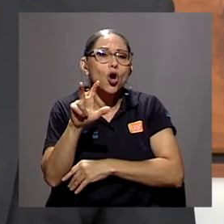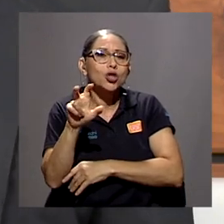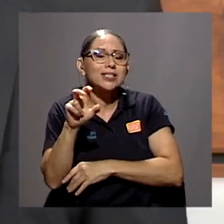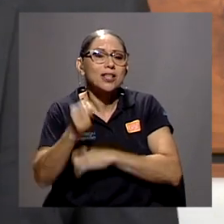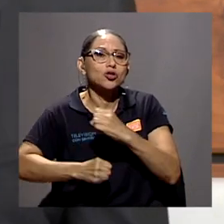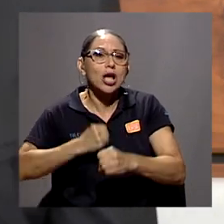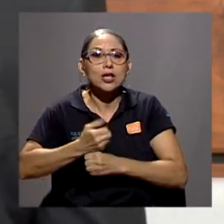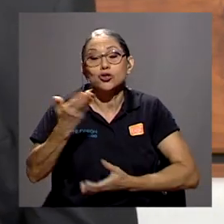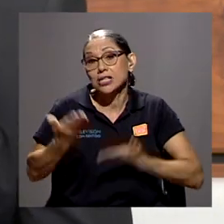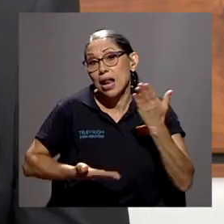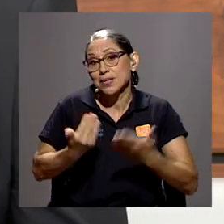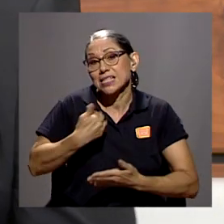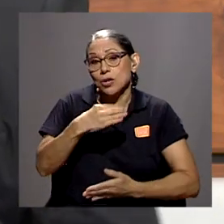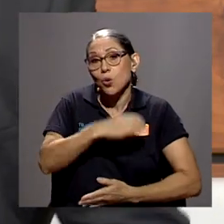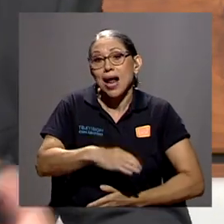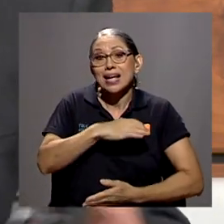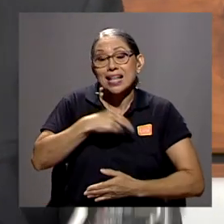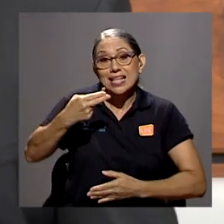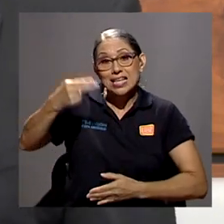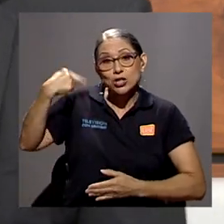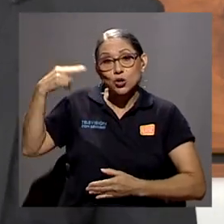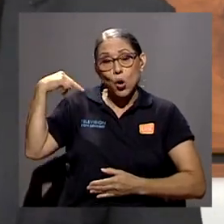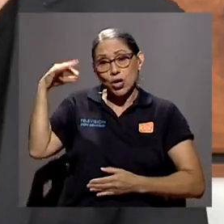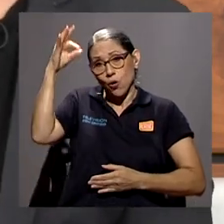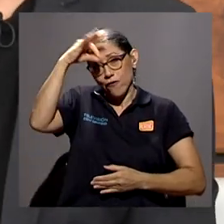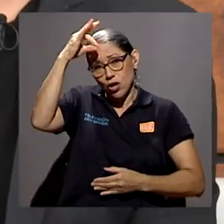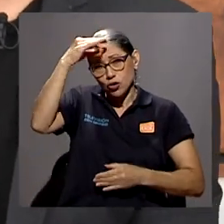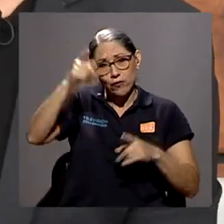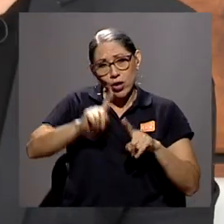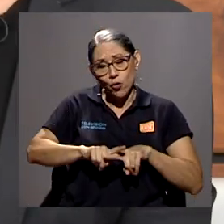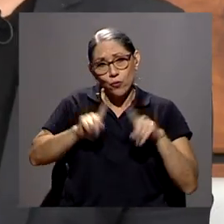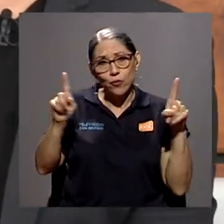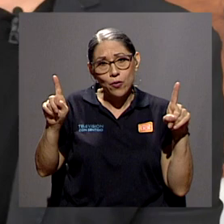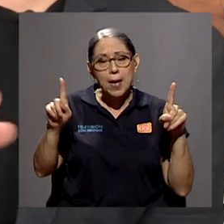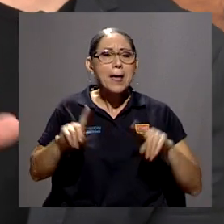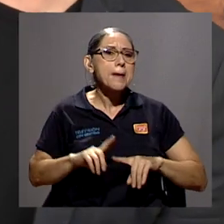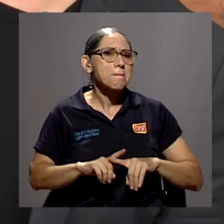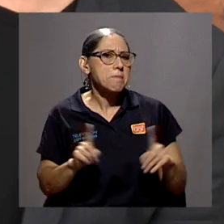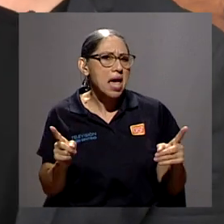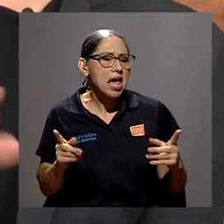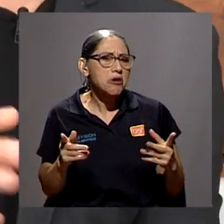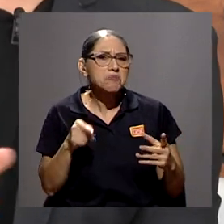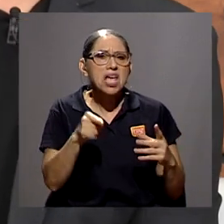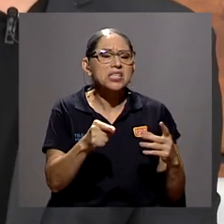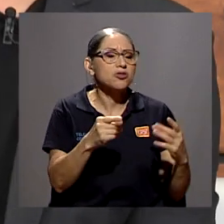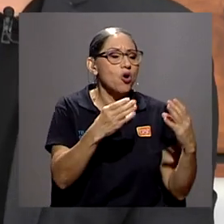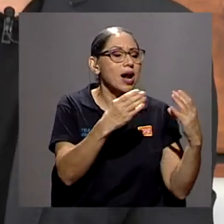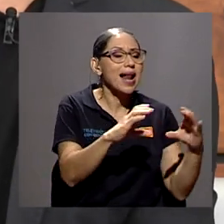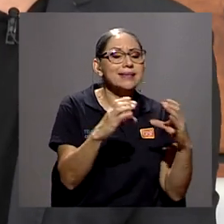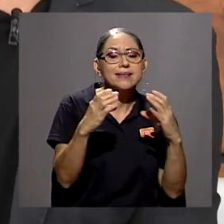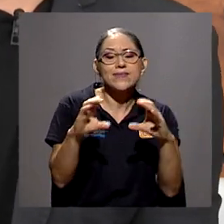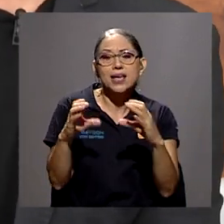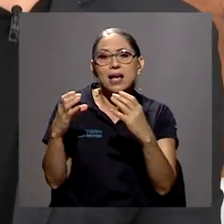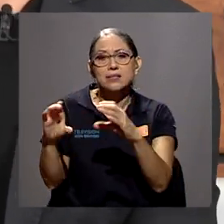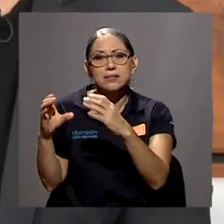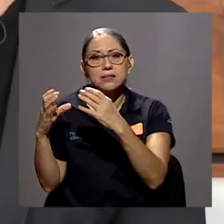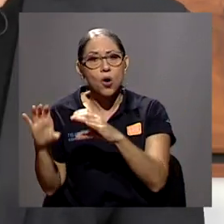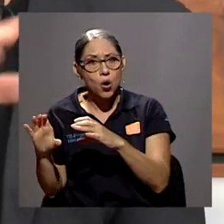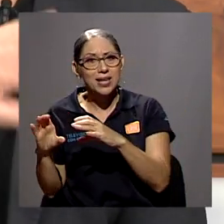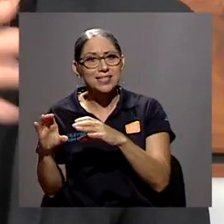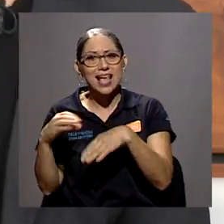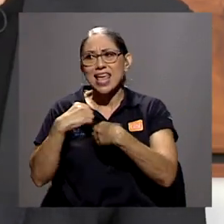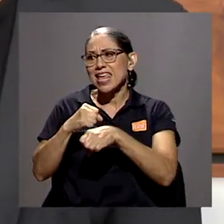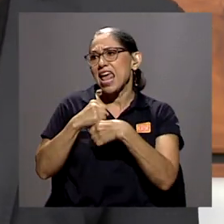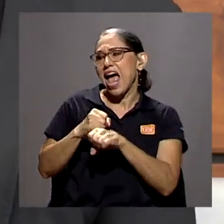histórico filosófico etcétera si a uno lo plumet en otro contexto pero no esos son esos son clasificaciones que le que le dan los